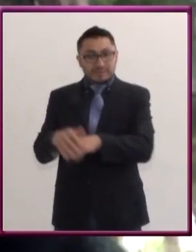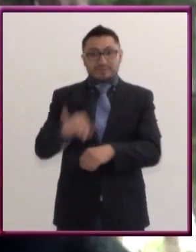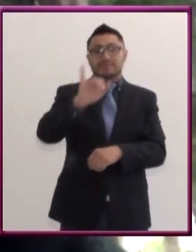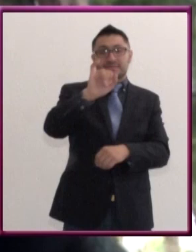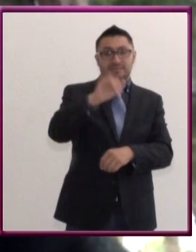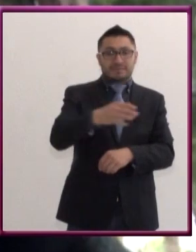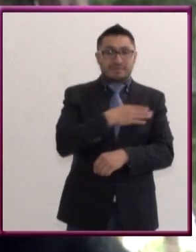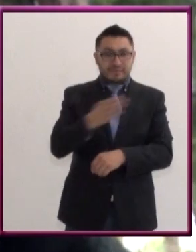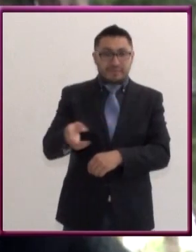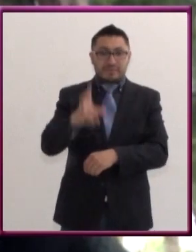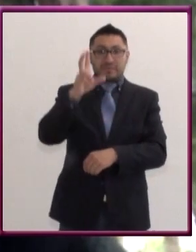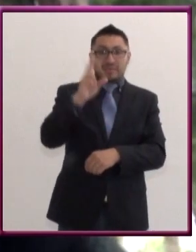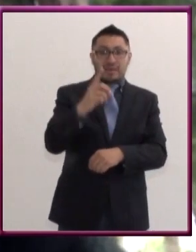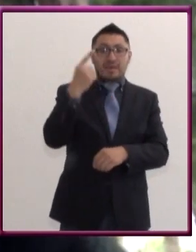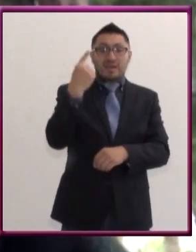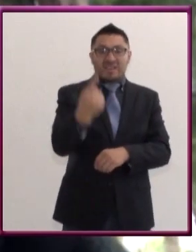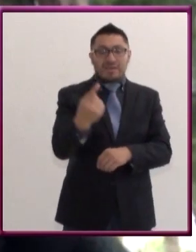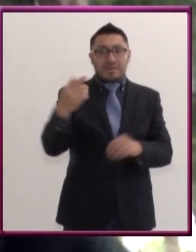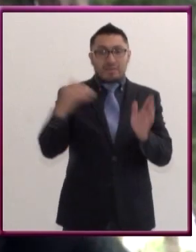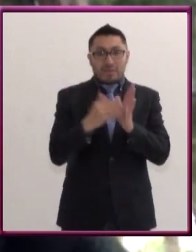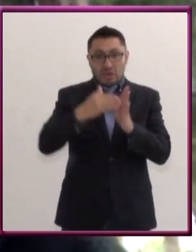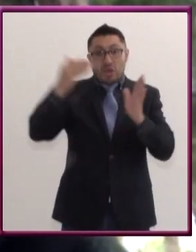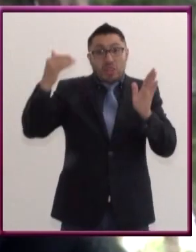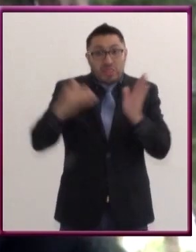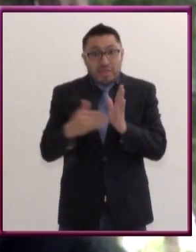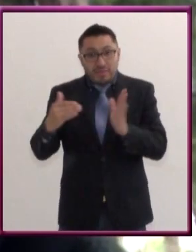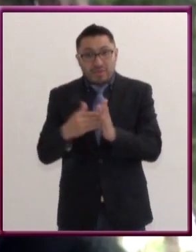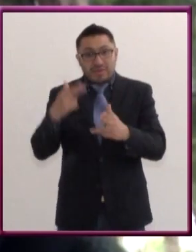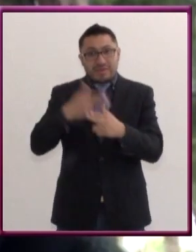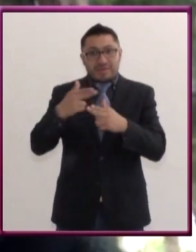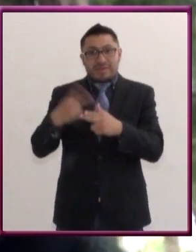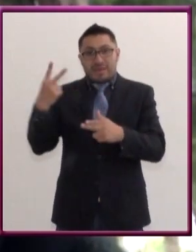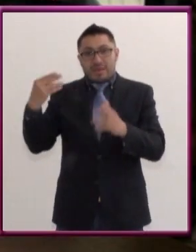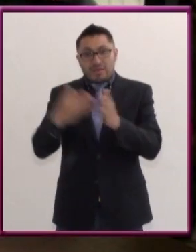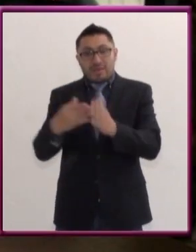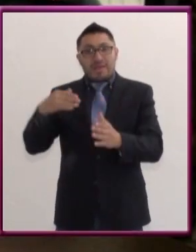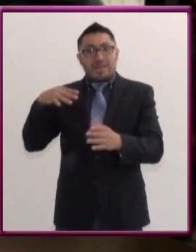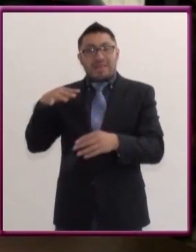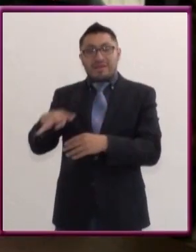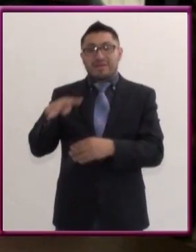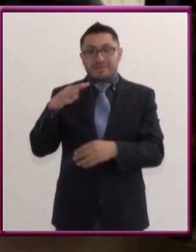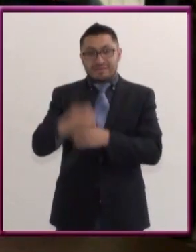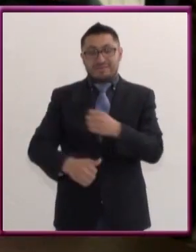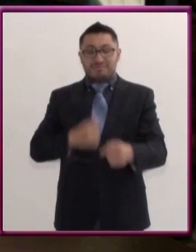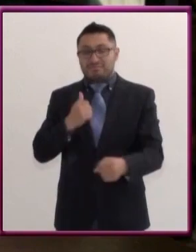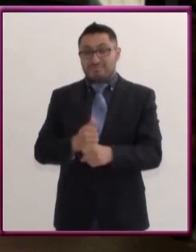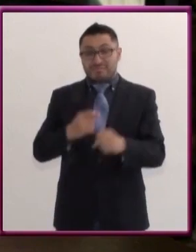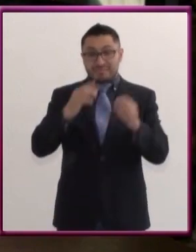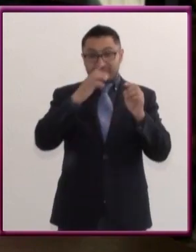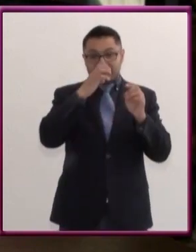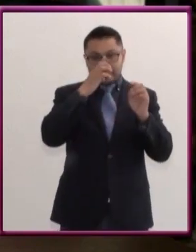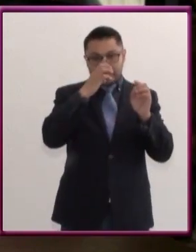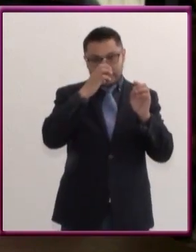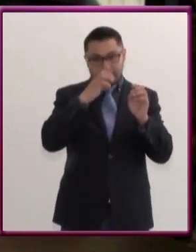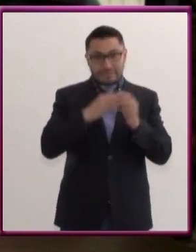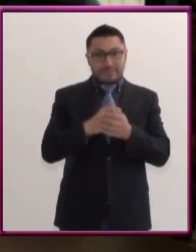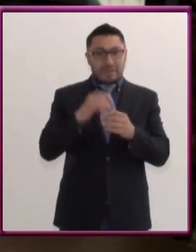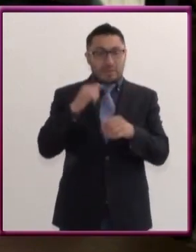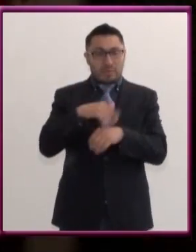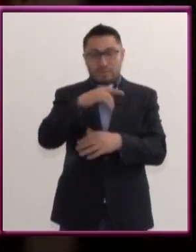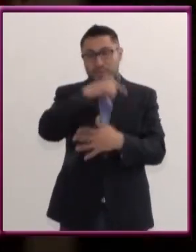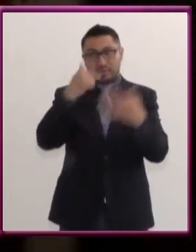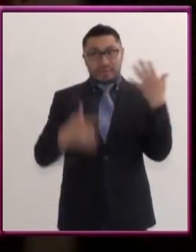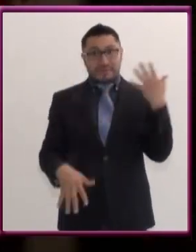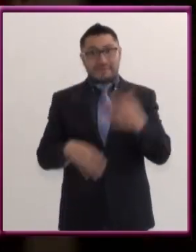Bueno, son 31 millones de millones hasta el 2019. Ay, bestia. Oye, Eso es un